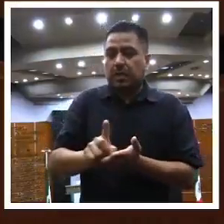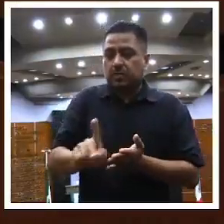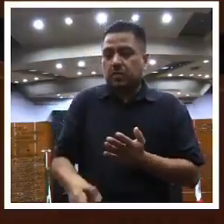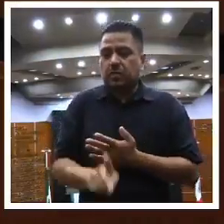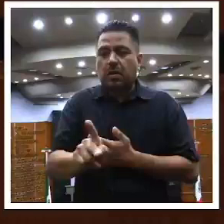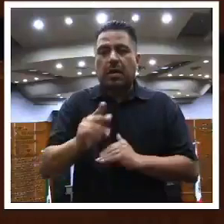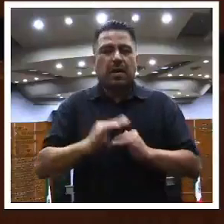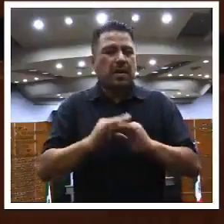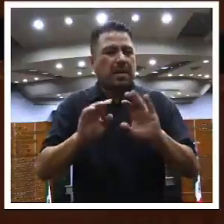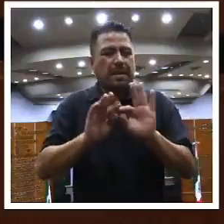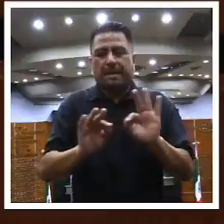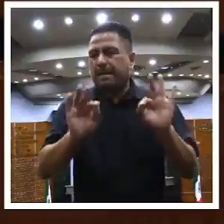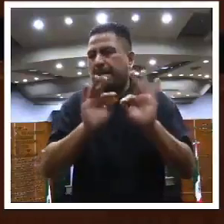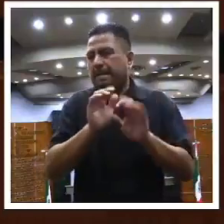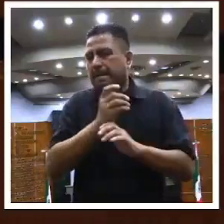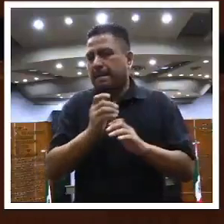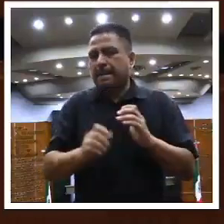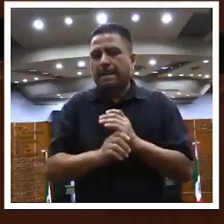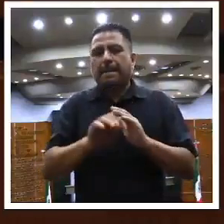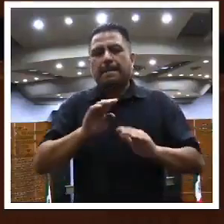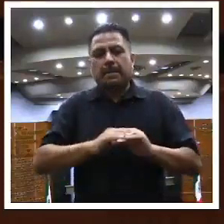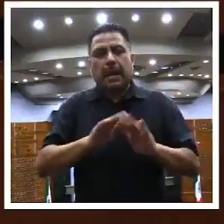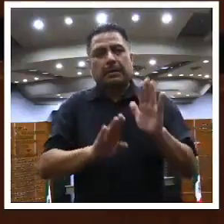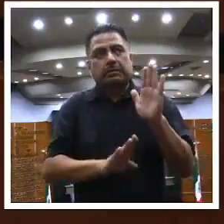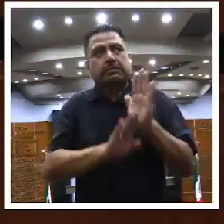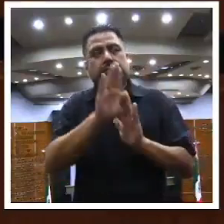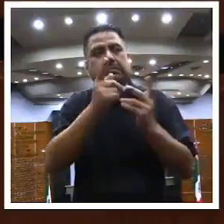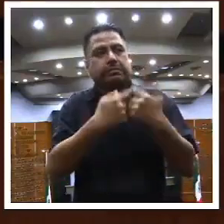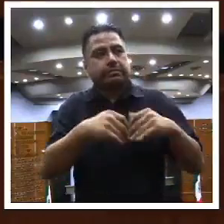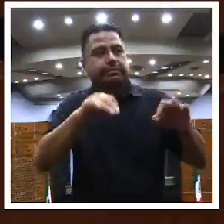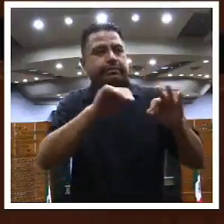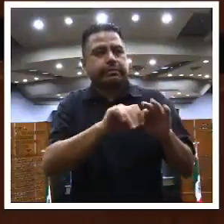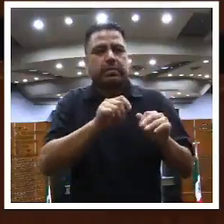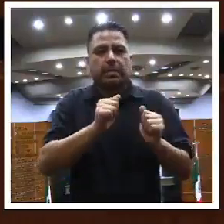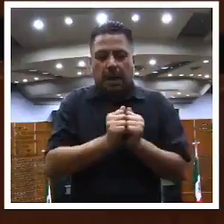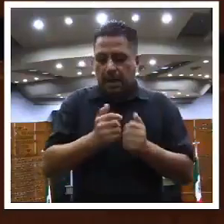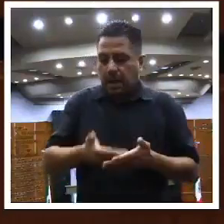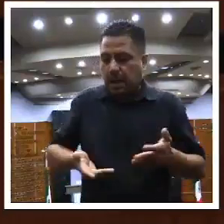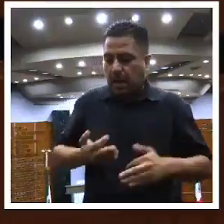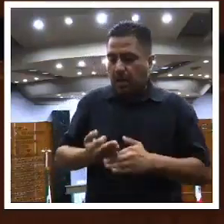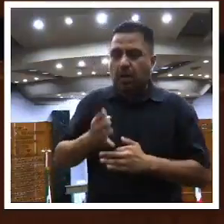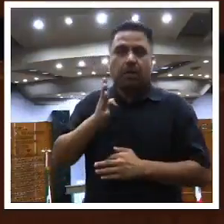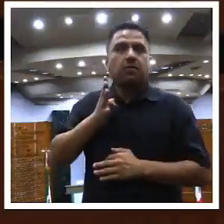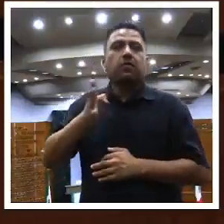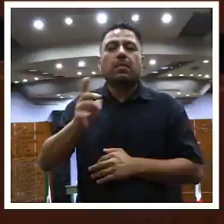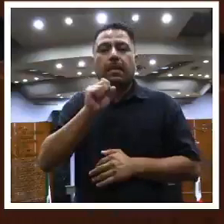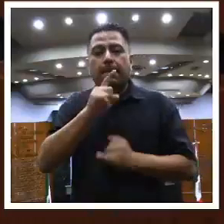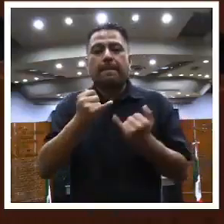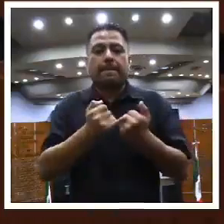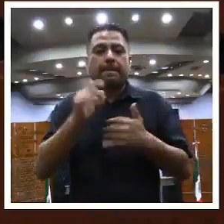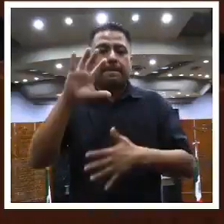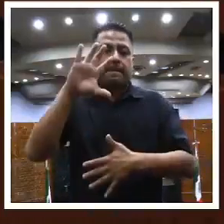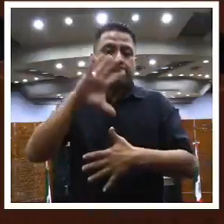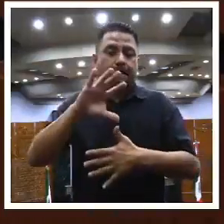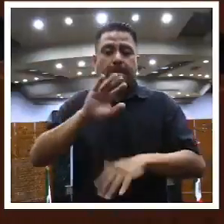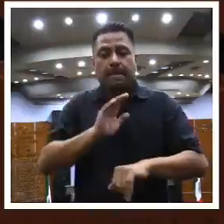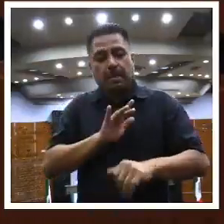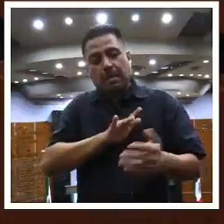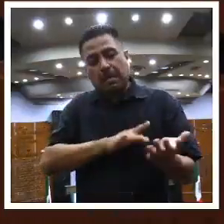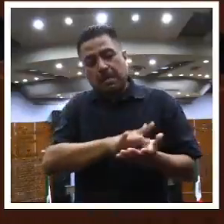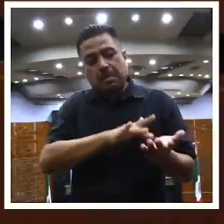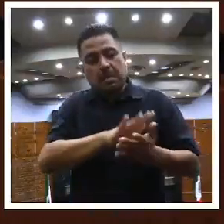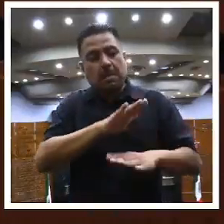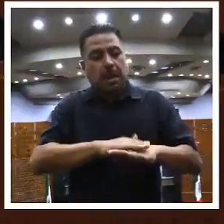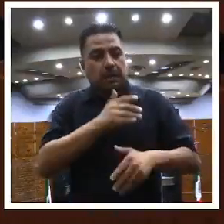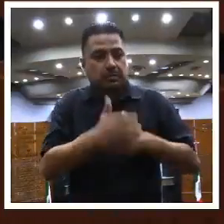aspecto fundamental y de trascendencia histórica para el presente y el futuro de las Américas. Aporta grandes avances